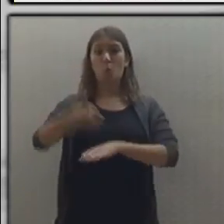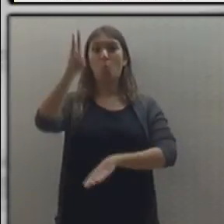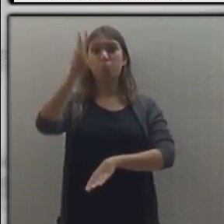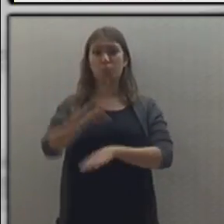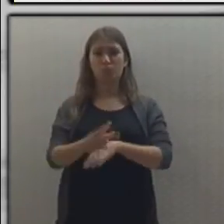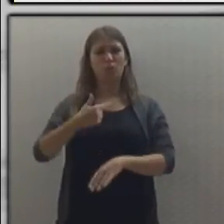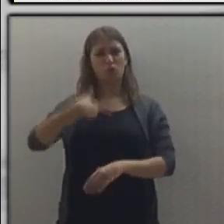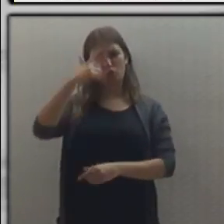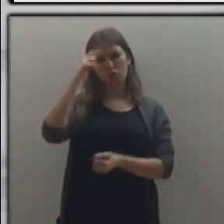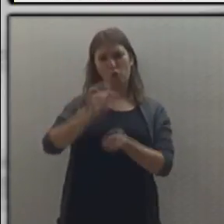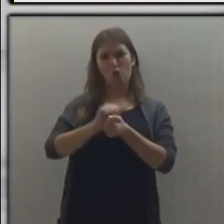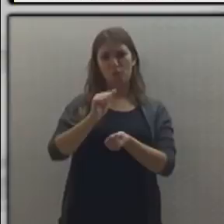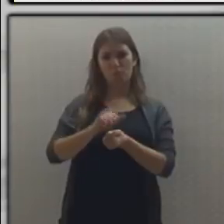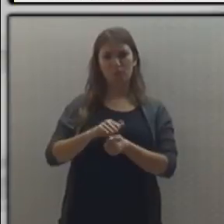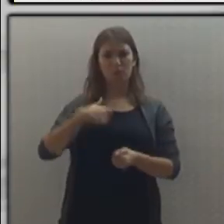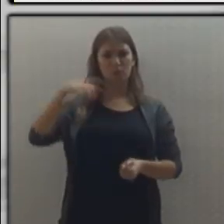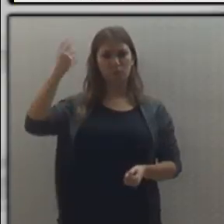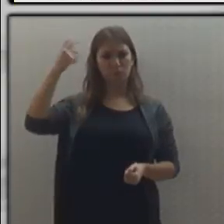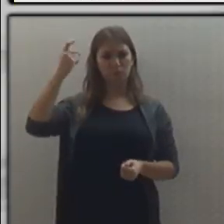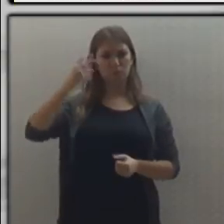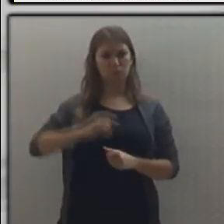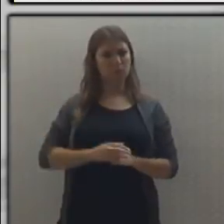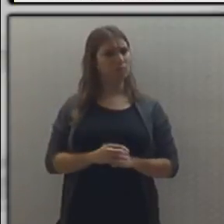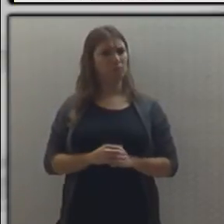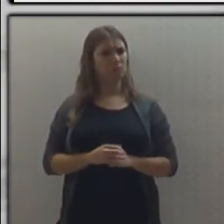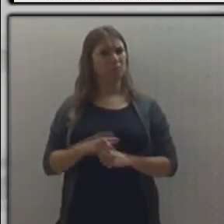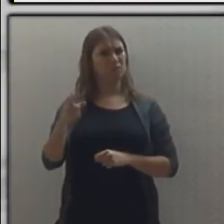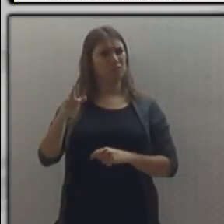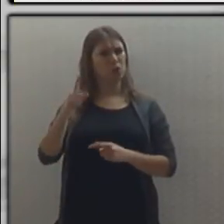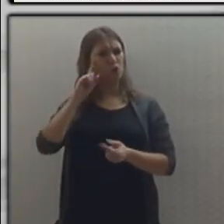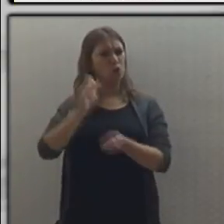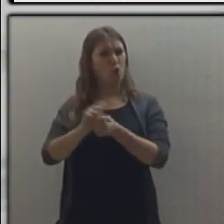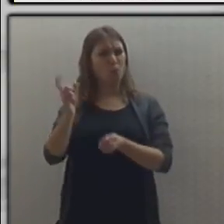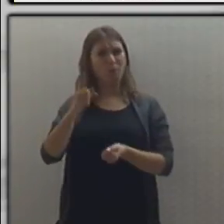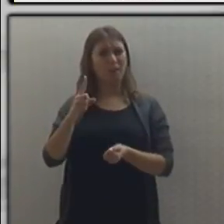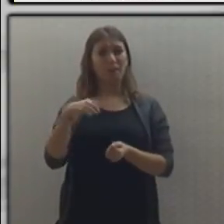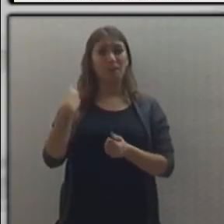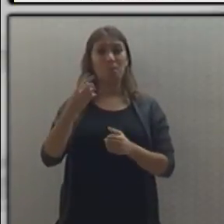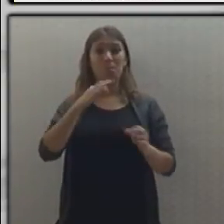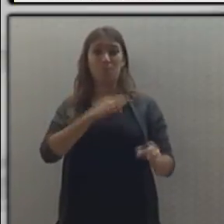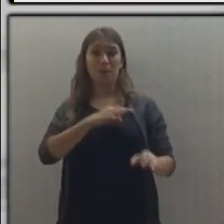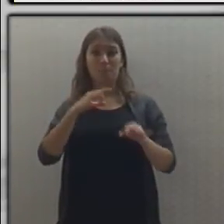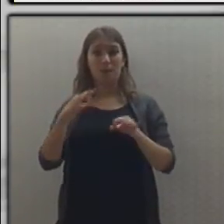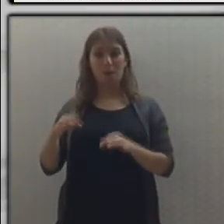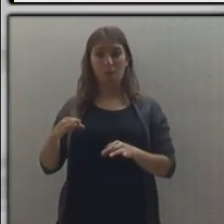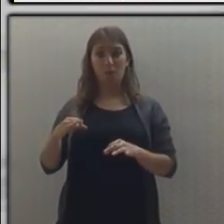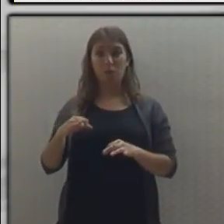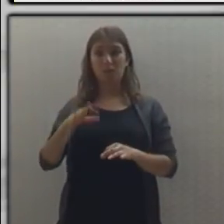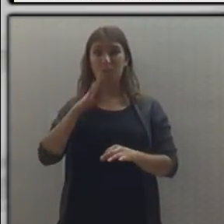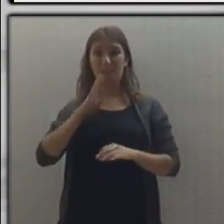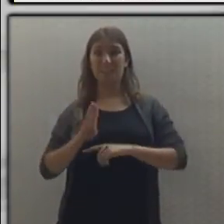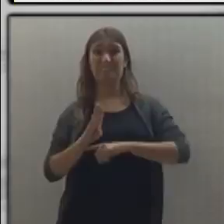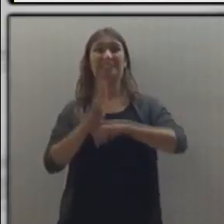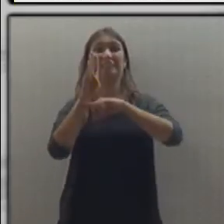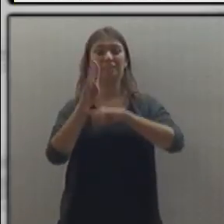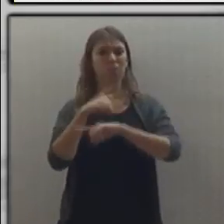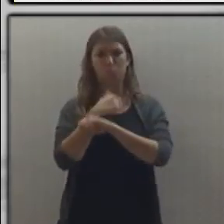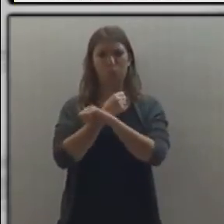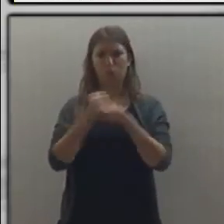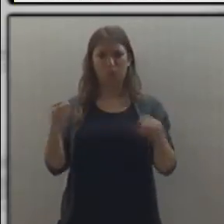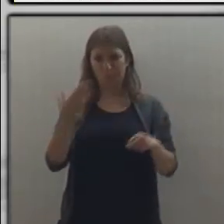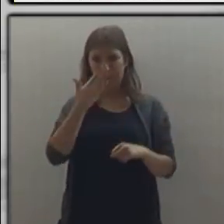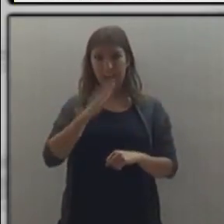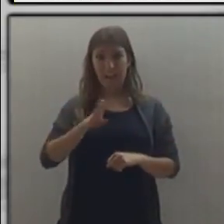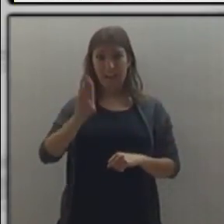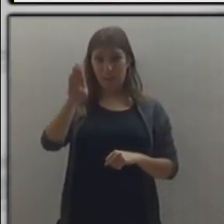torpe he sido. Y yo pensé, no eres torpe, es que no estamos preparados todos para subir el Everest, ¿no? Porque realmente la